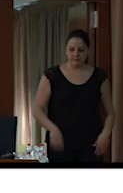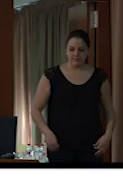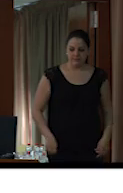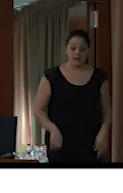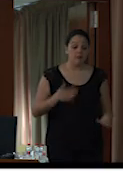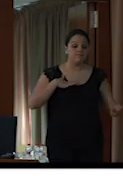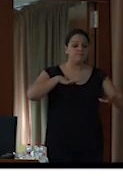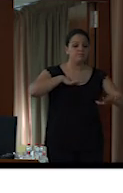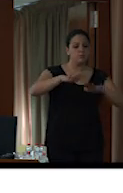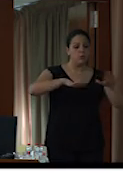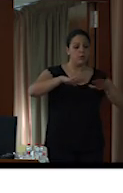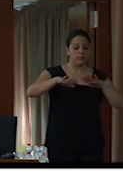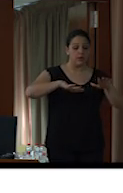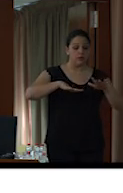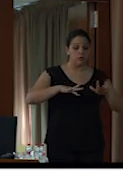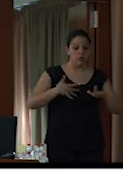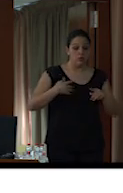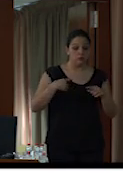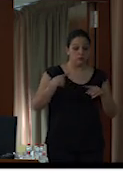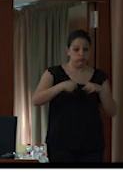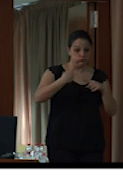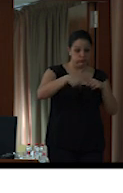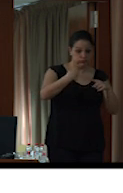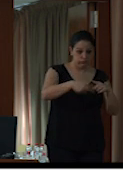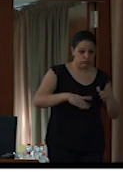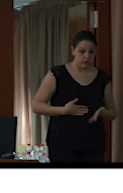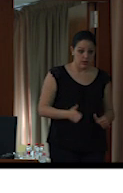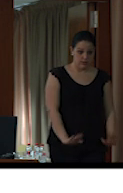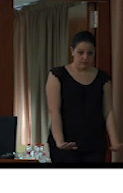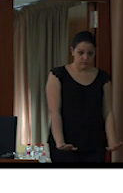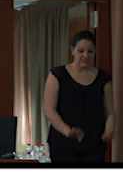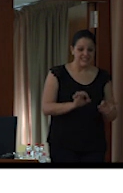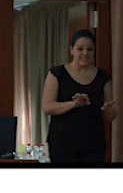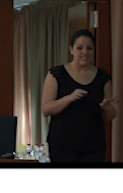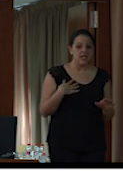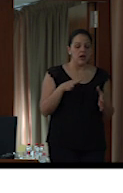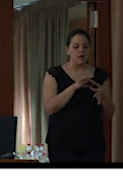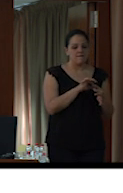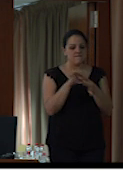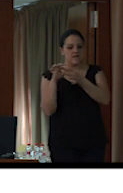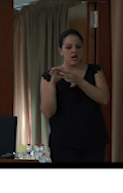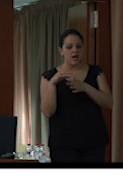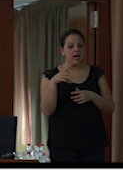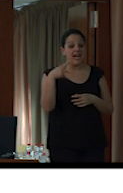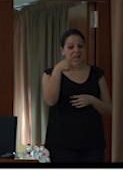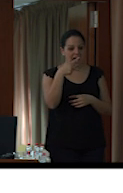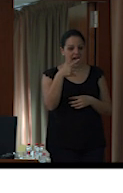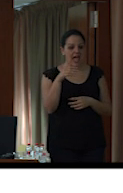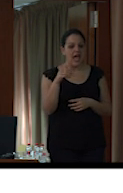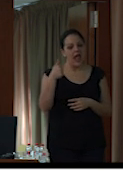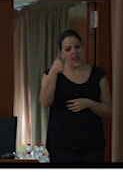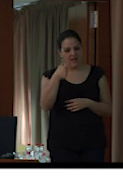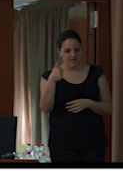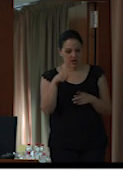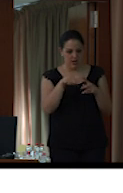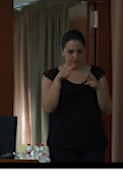Los movimientos periódicos de las extremidades es otra patología y está asociado al sueño K-alfa. ¿Os acordáis de las ondas K y las ondas alfa?